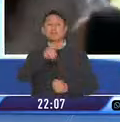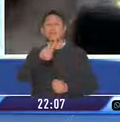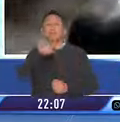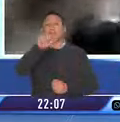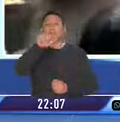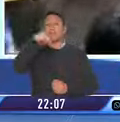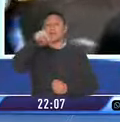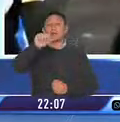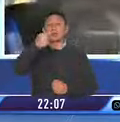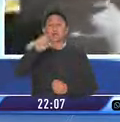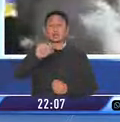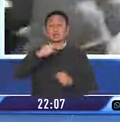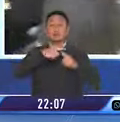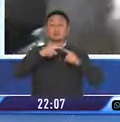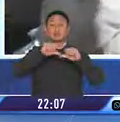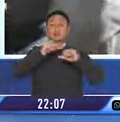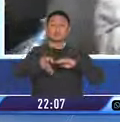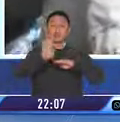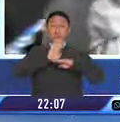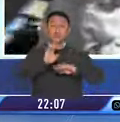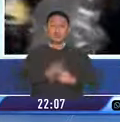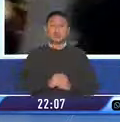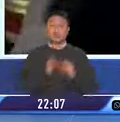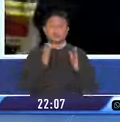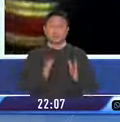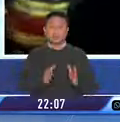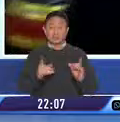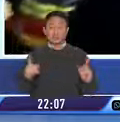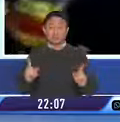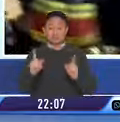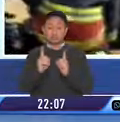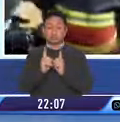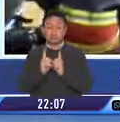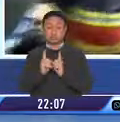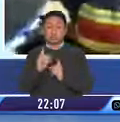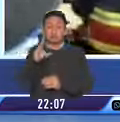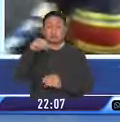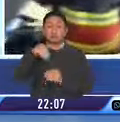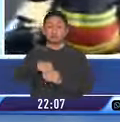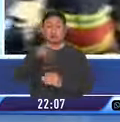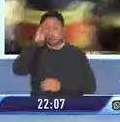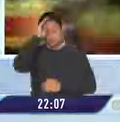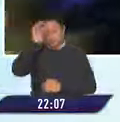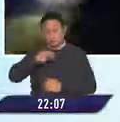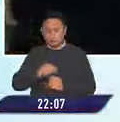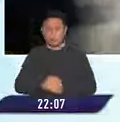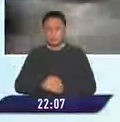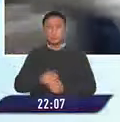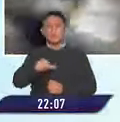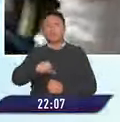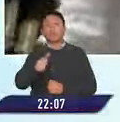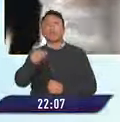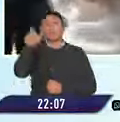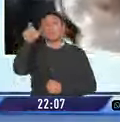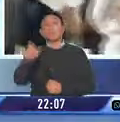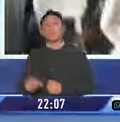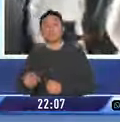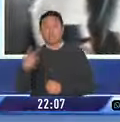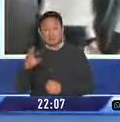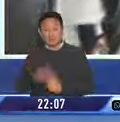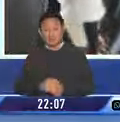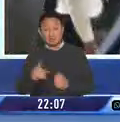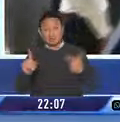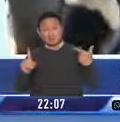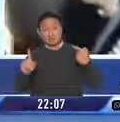hasta este sitio, el ex asambleísta que pudo estar al interior de la clínica, nos contó que otra de las personas que